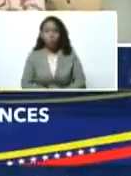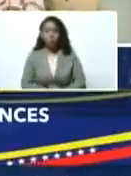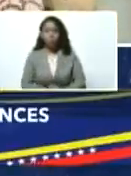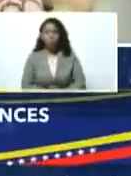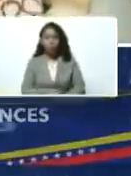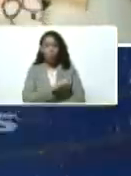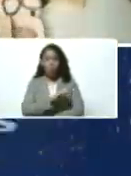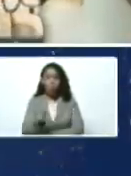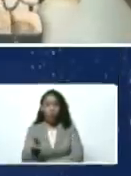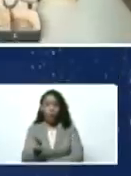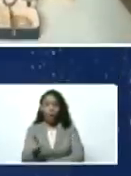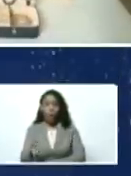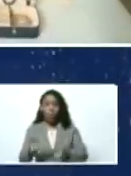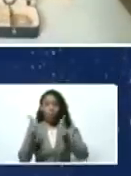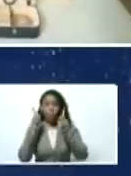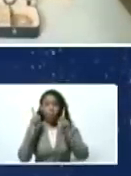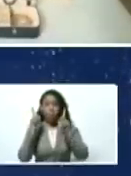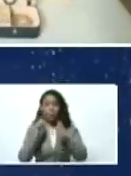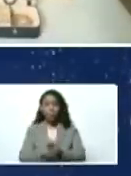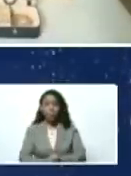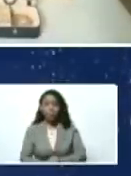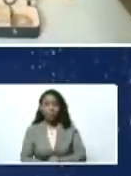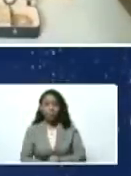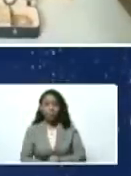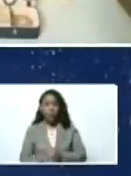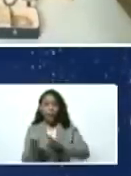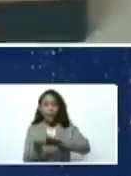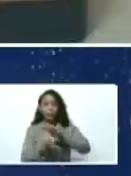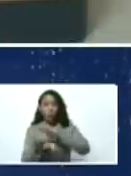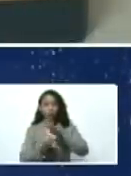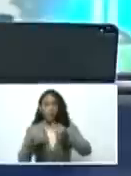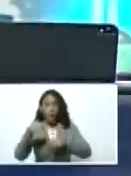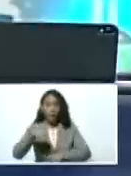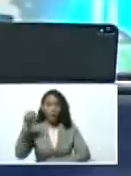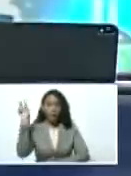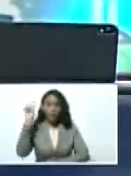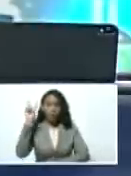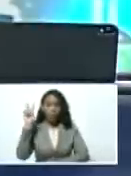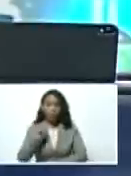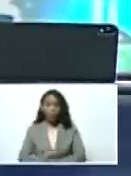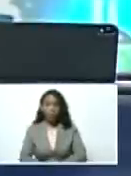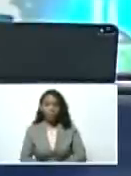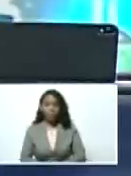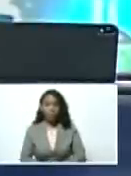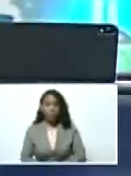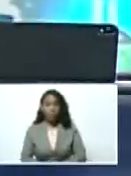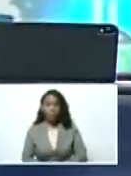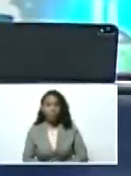a las autoridades e instituciones de Venezuela,